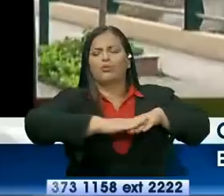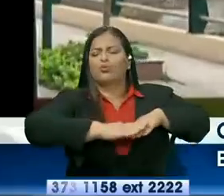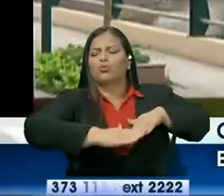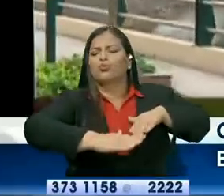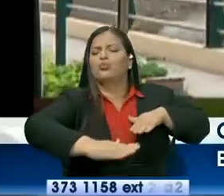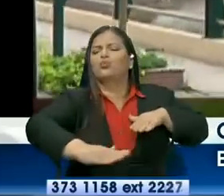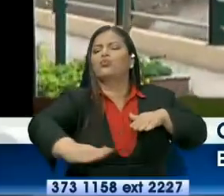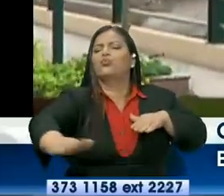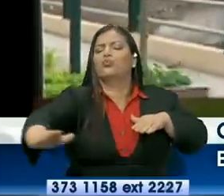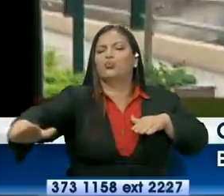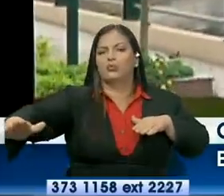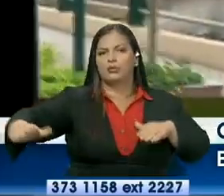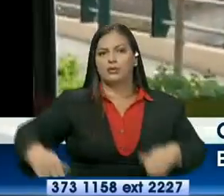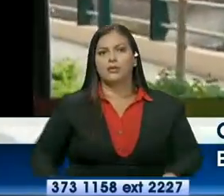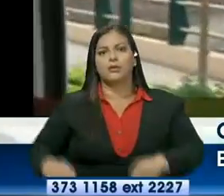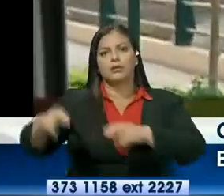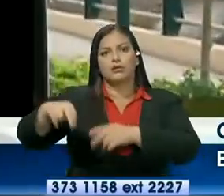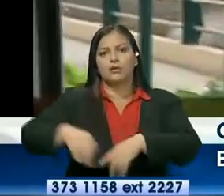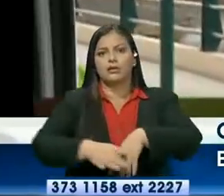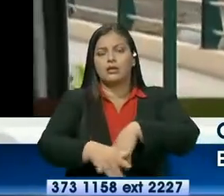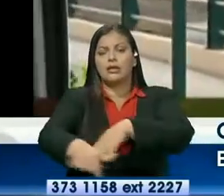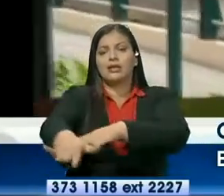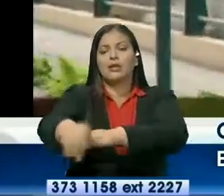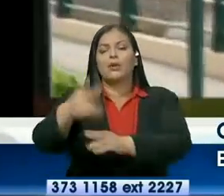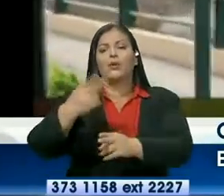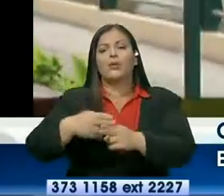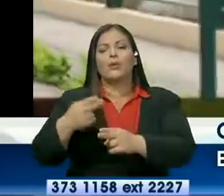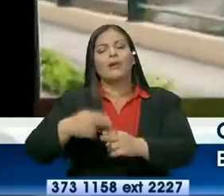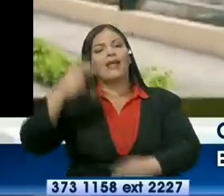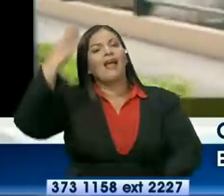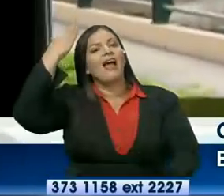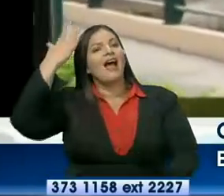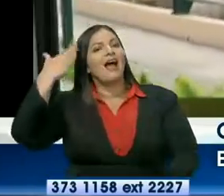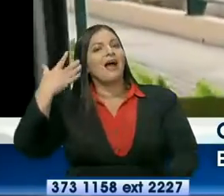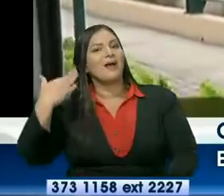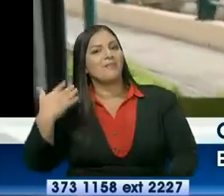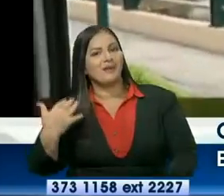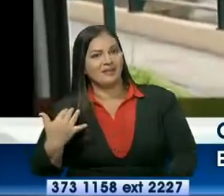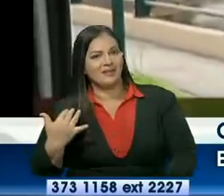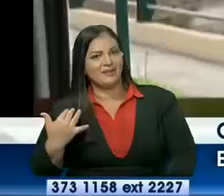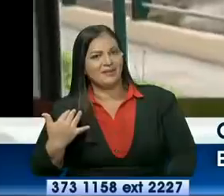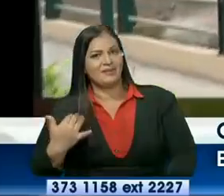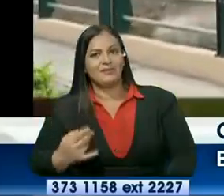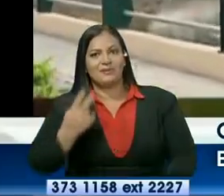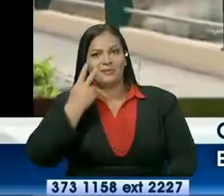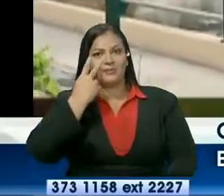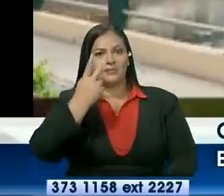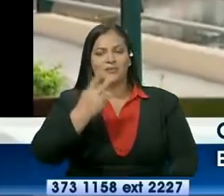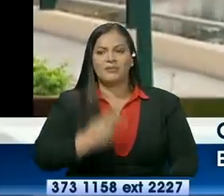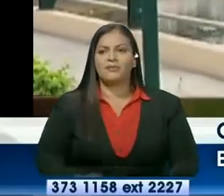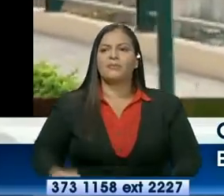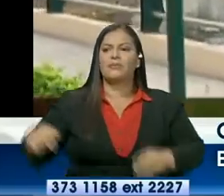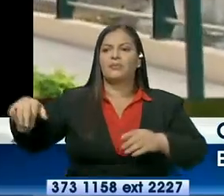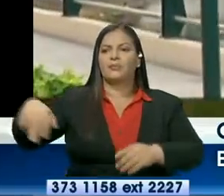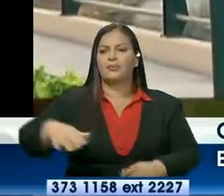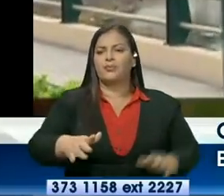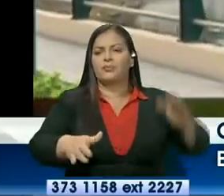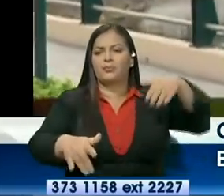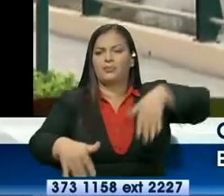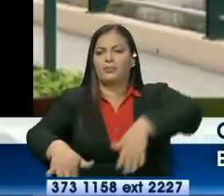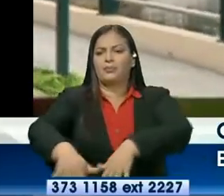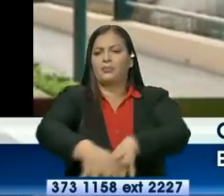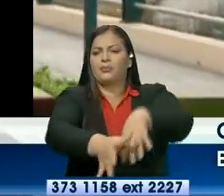están formados por los ríos Los Amarillos y que recibe en su curso las aguas de varios esteros